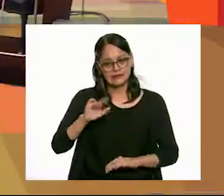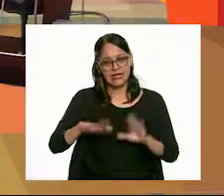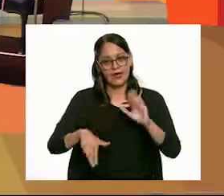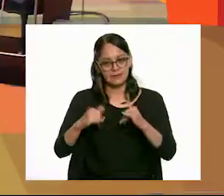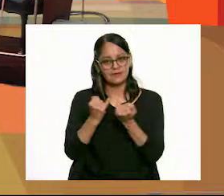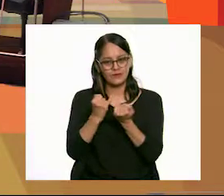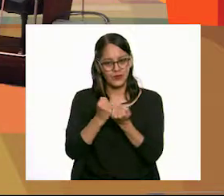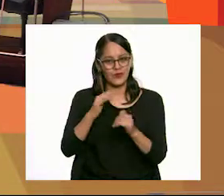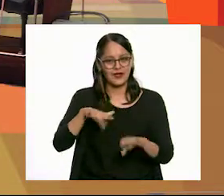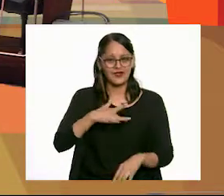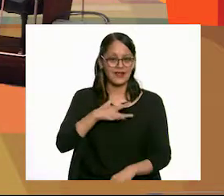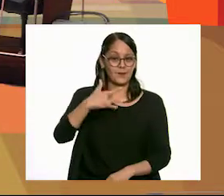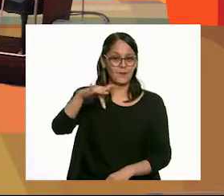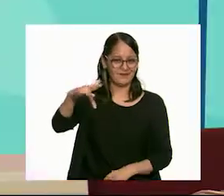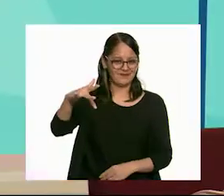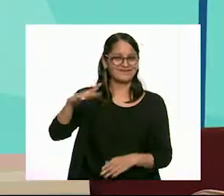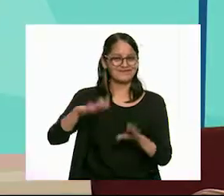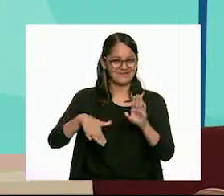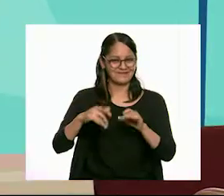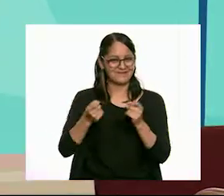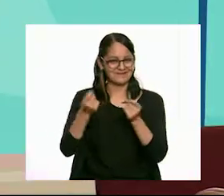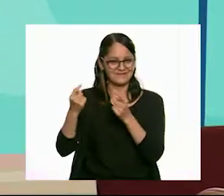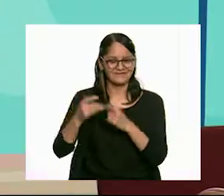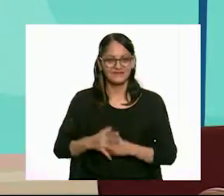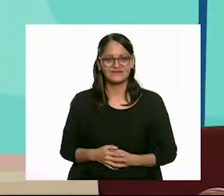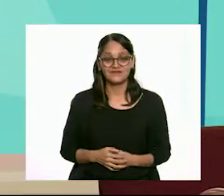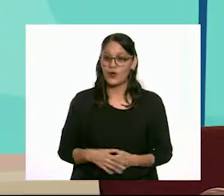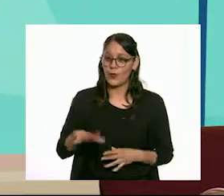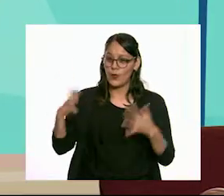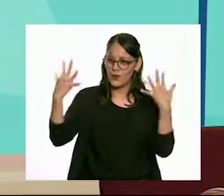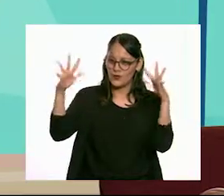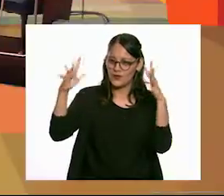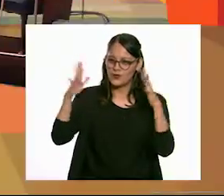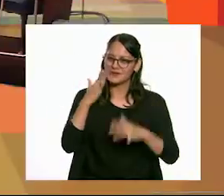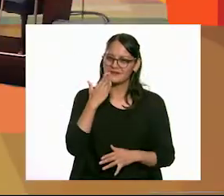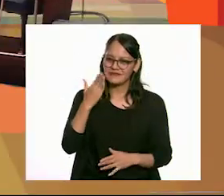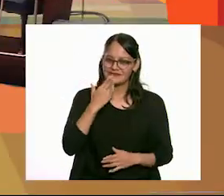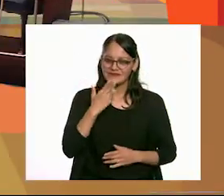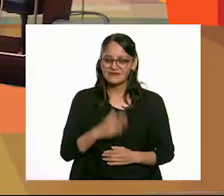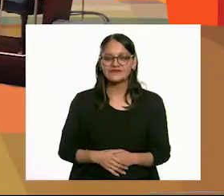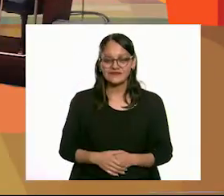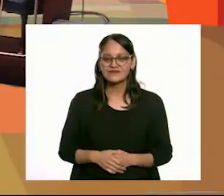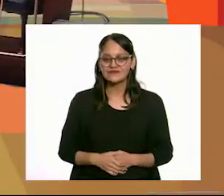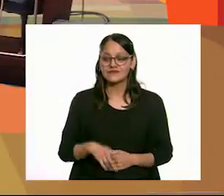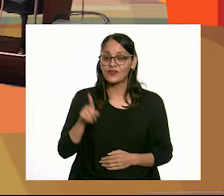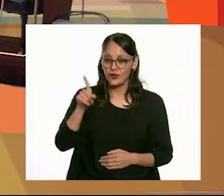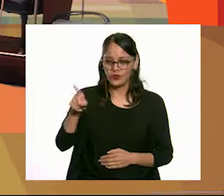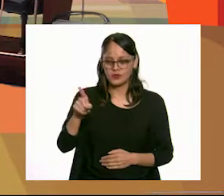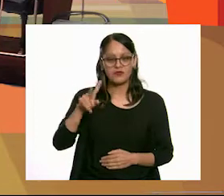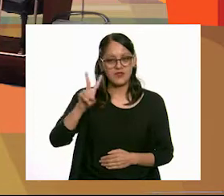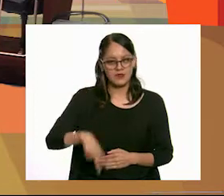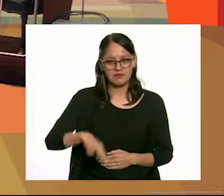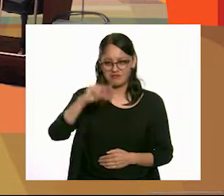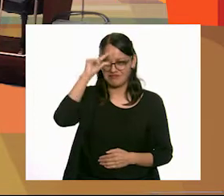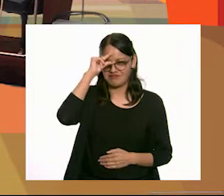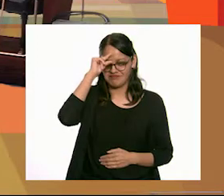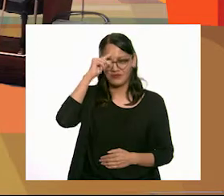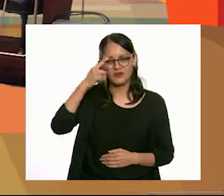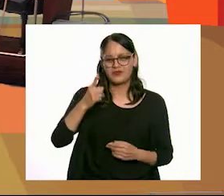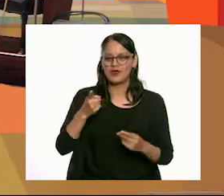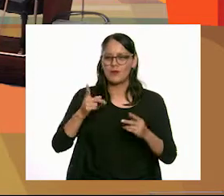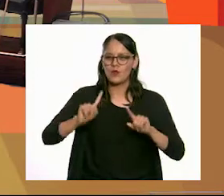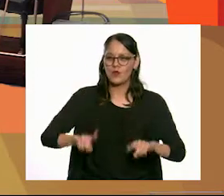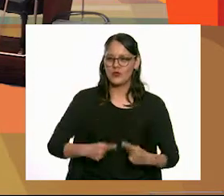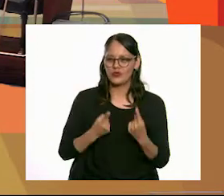romance. ¡Oh, bravo! Realmente inspirador, Beethoven. No cabe duda que eres el gran genio del romanticismo. Ah,